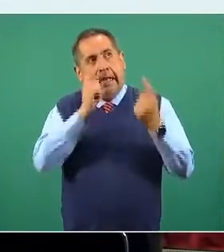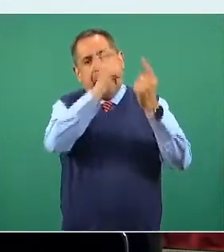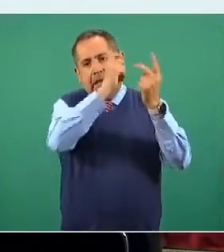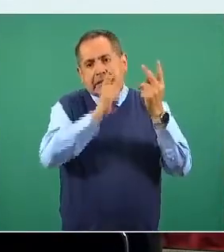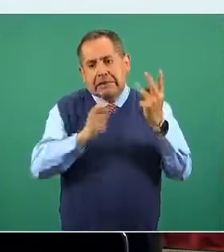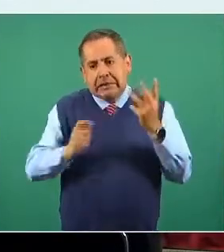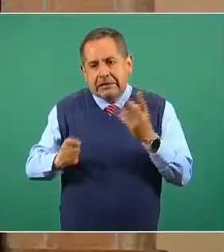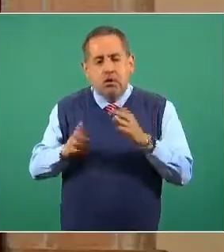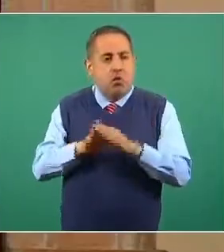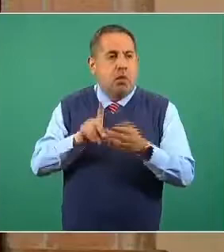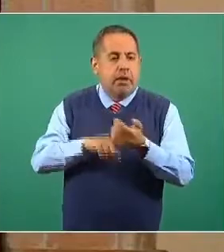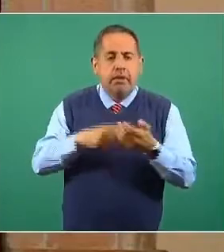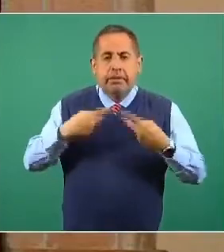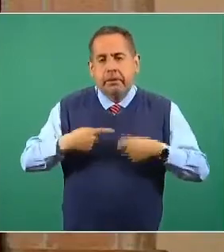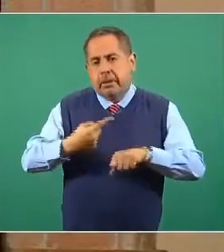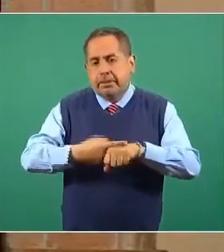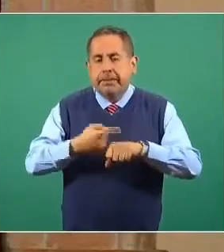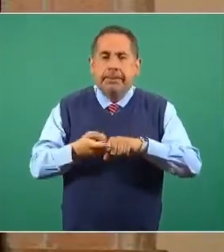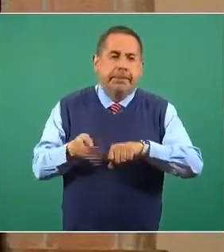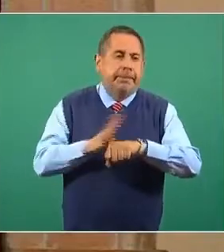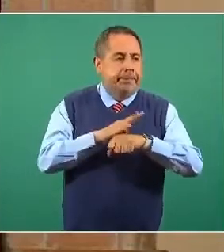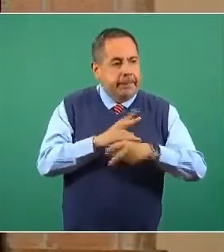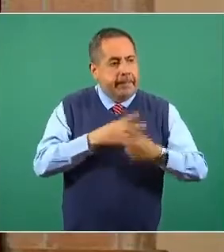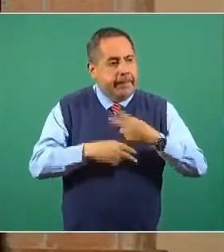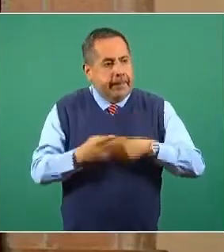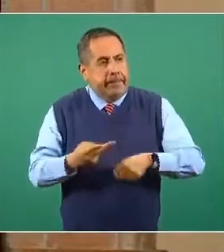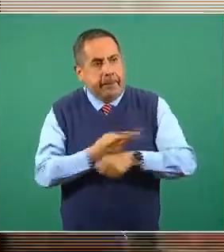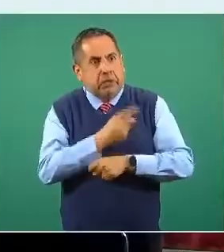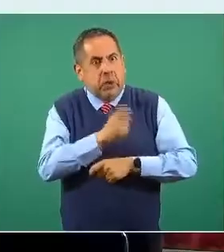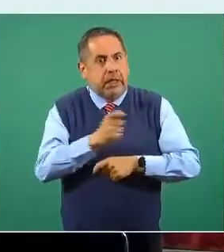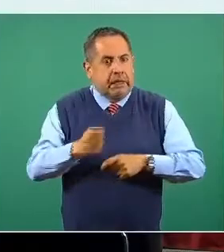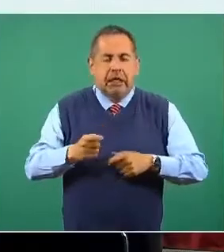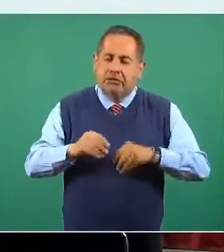han desarrollado esta